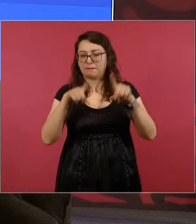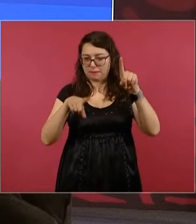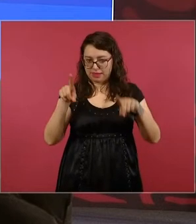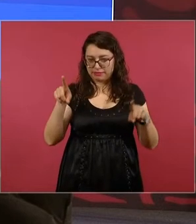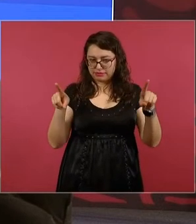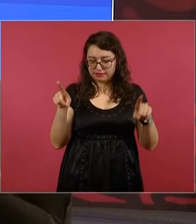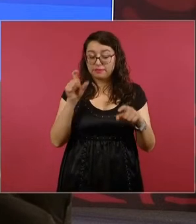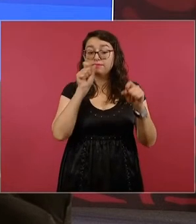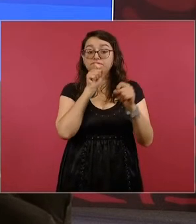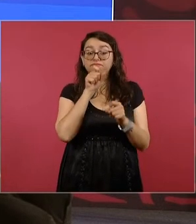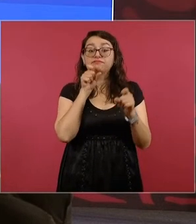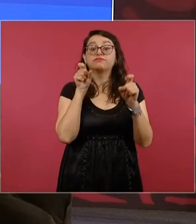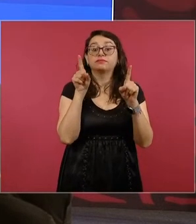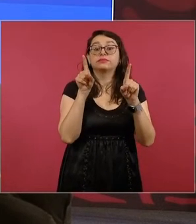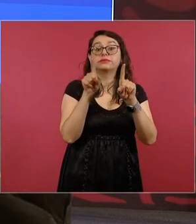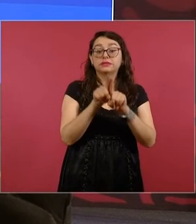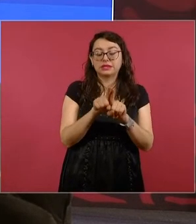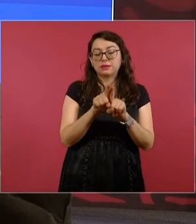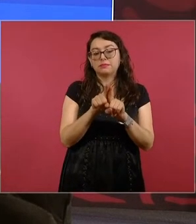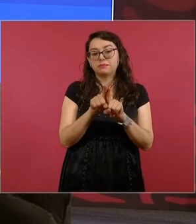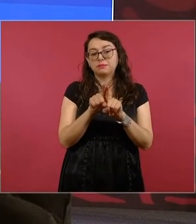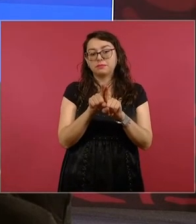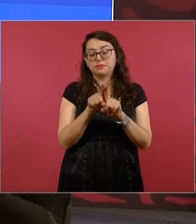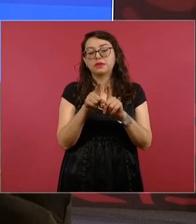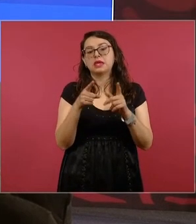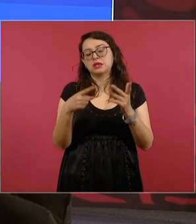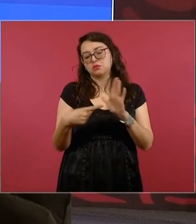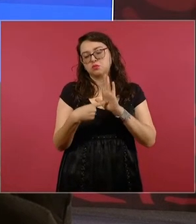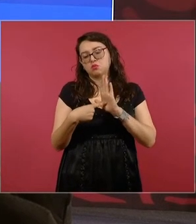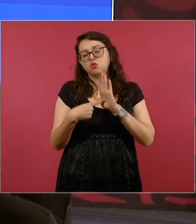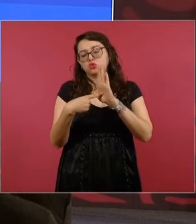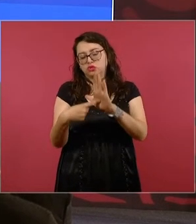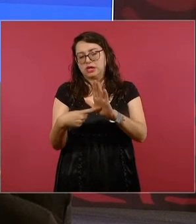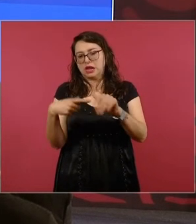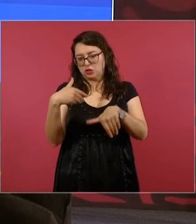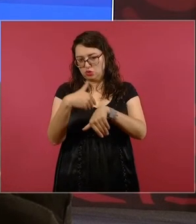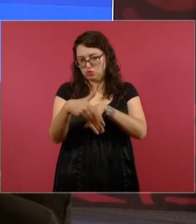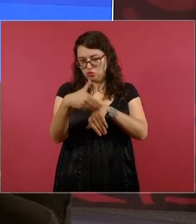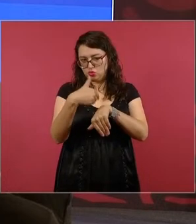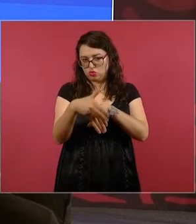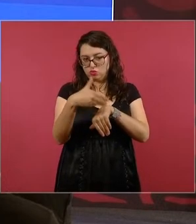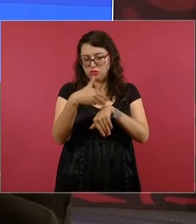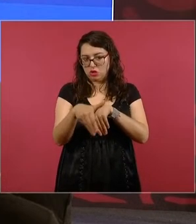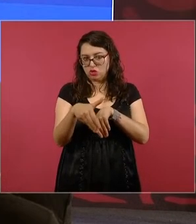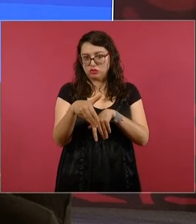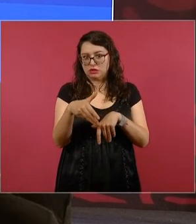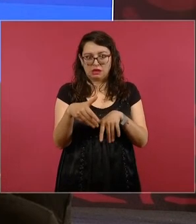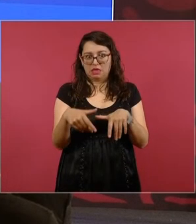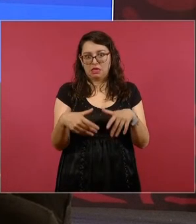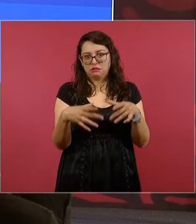mencionar con números en un momento, no con el afán pues de mostrar nada más ahí una numerología, sino explicar pues que la